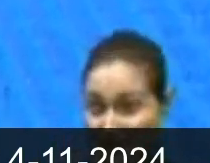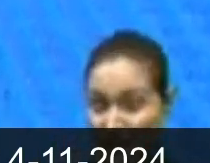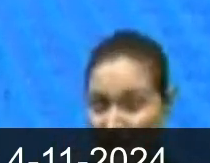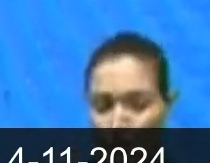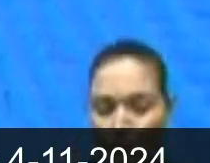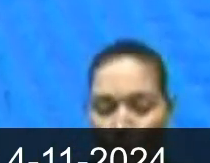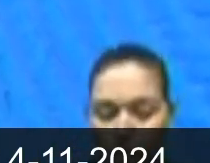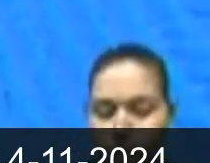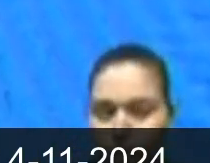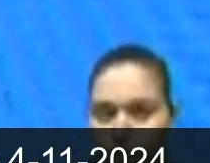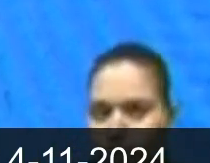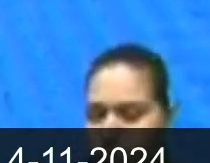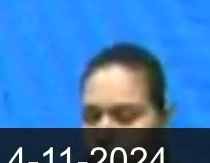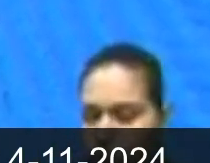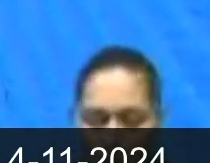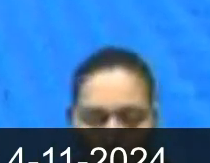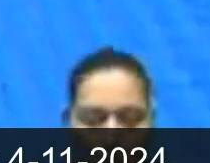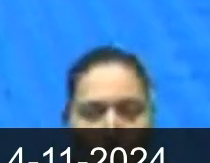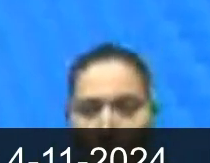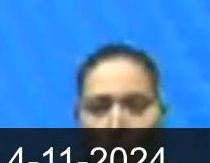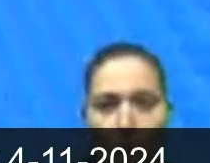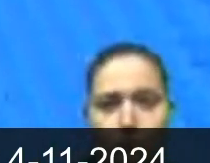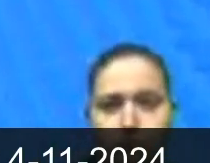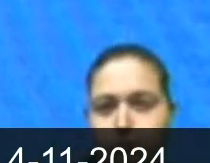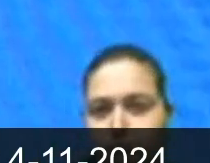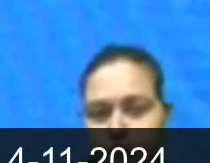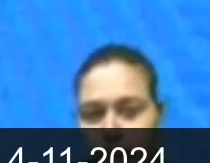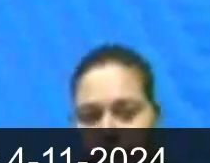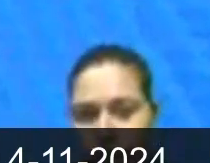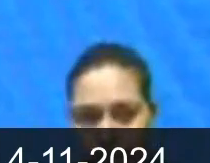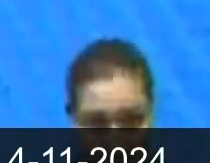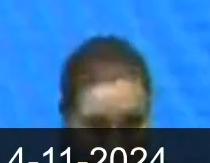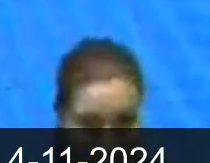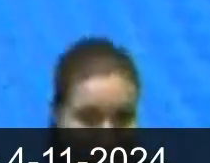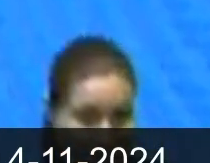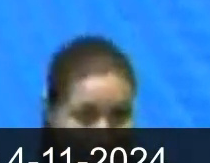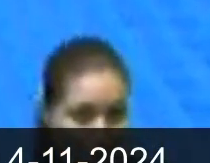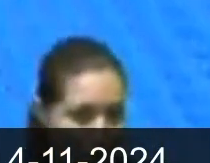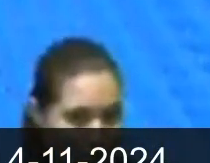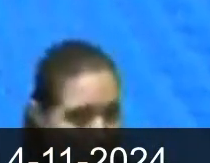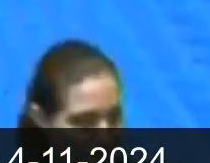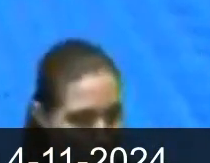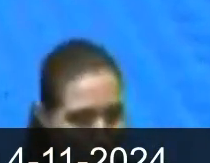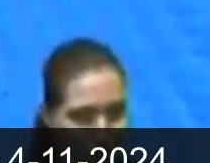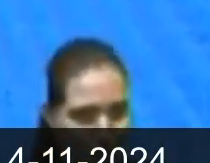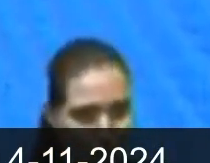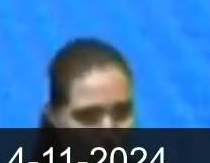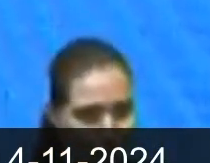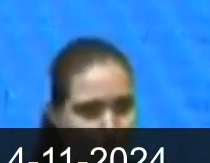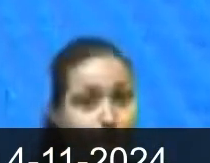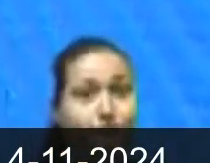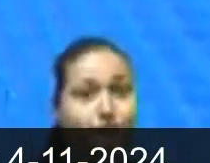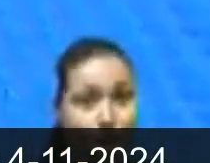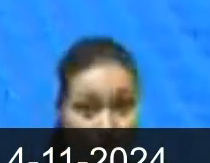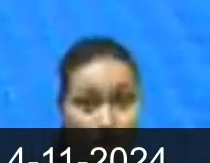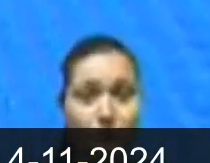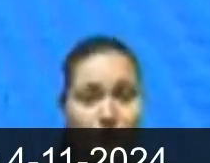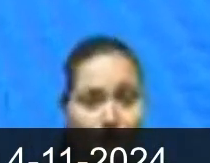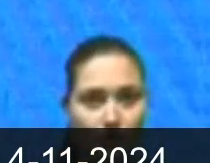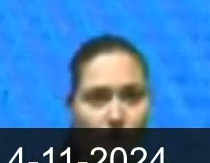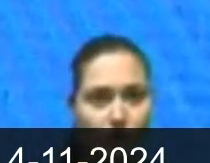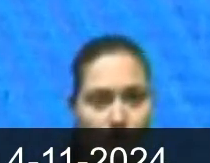perturbación atmosférica que se formó ahí en el Caribe Occidental, luego